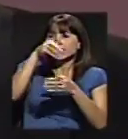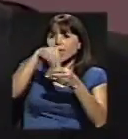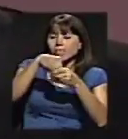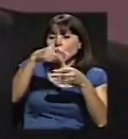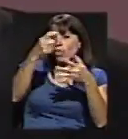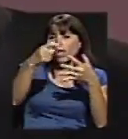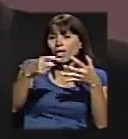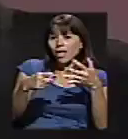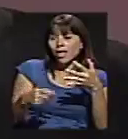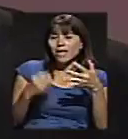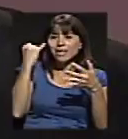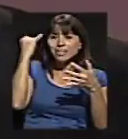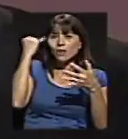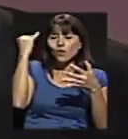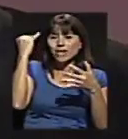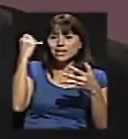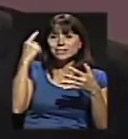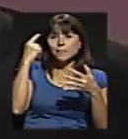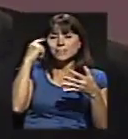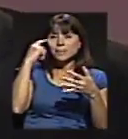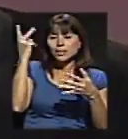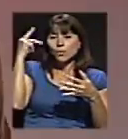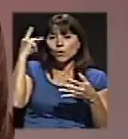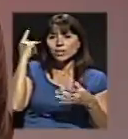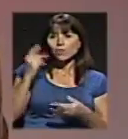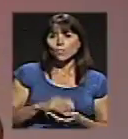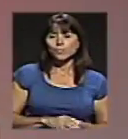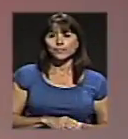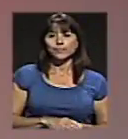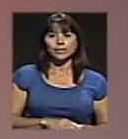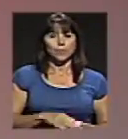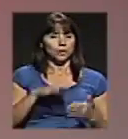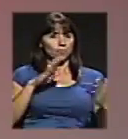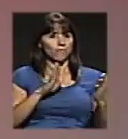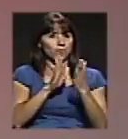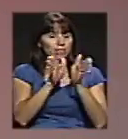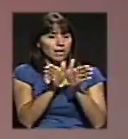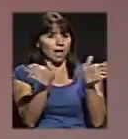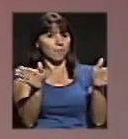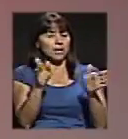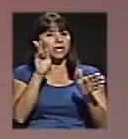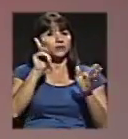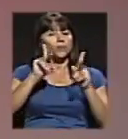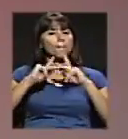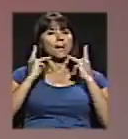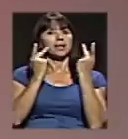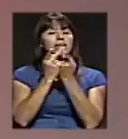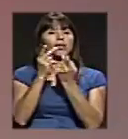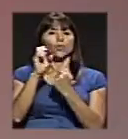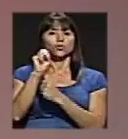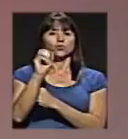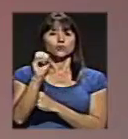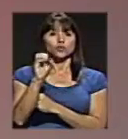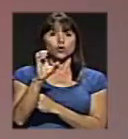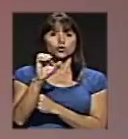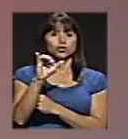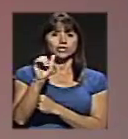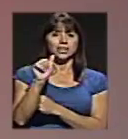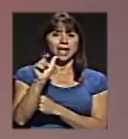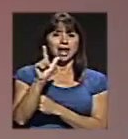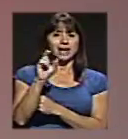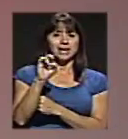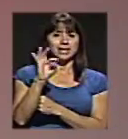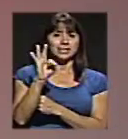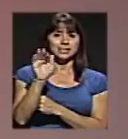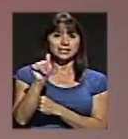las ideologías y el pensamiento político? El Frente Amplio es un partido socialista, un partido que cree